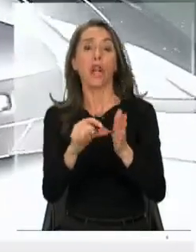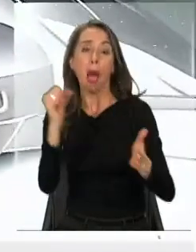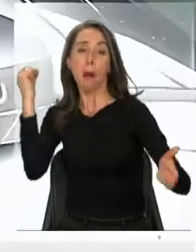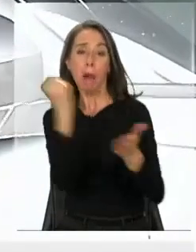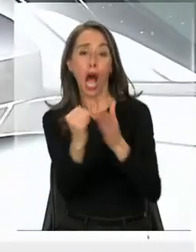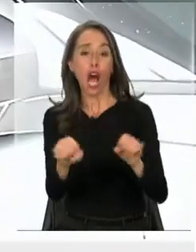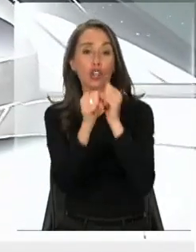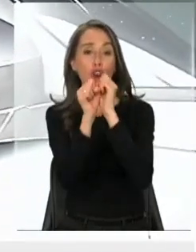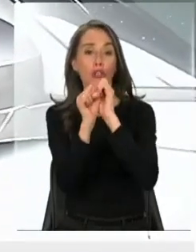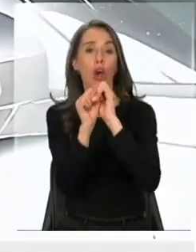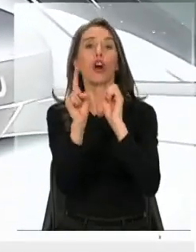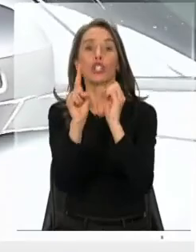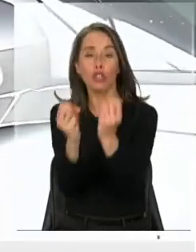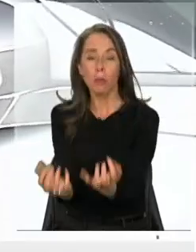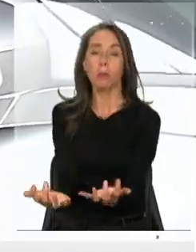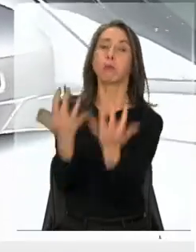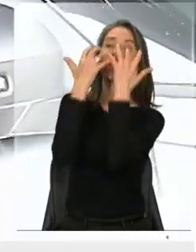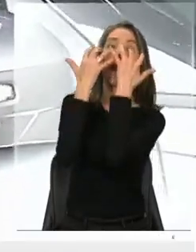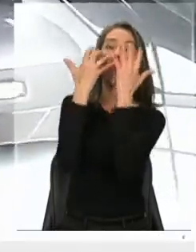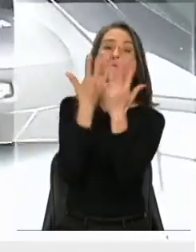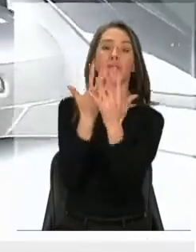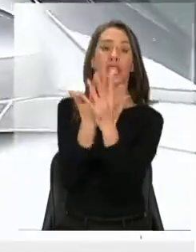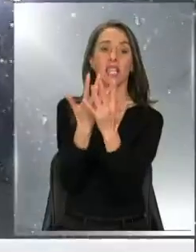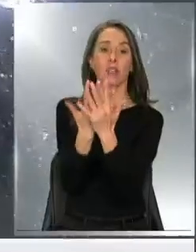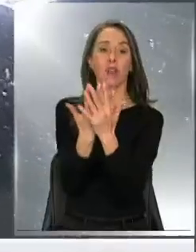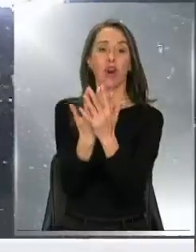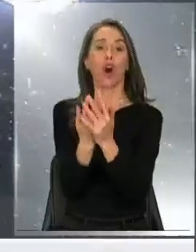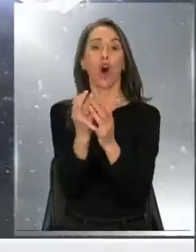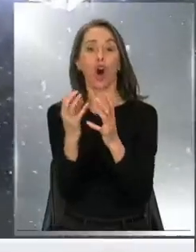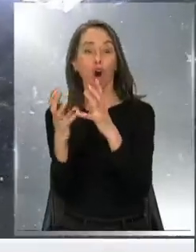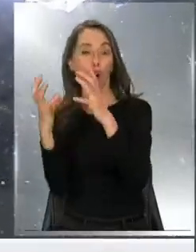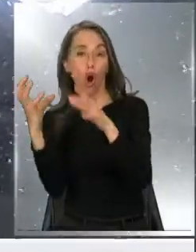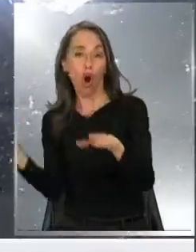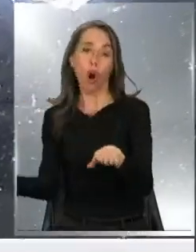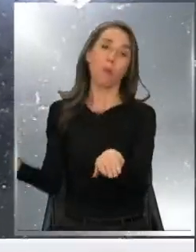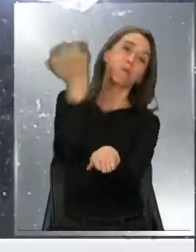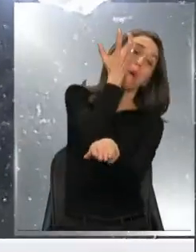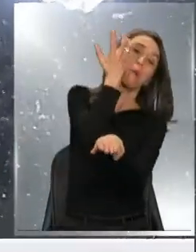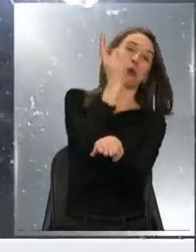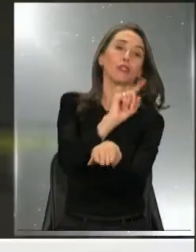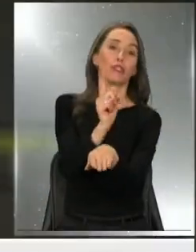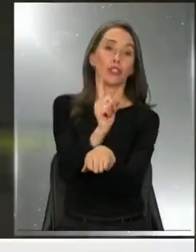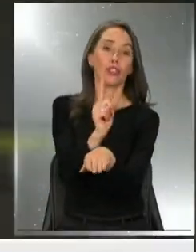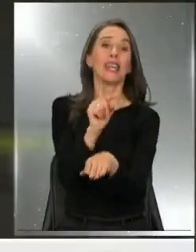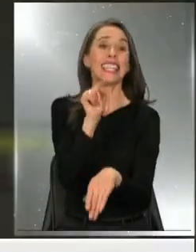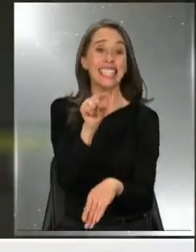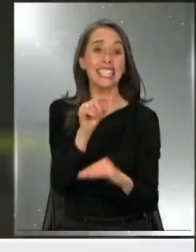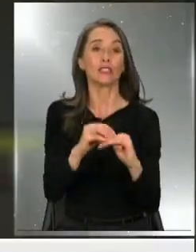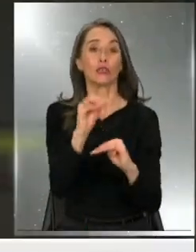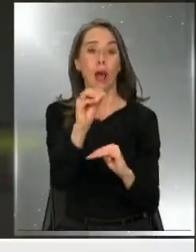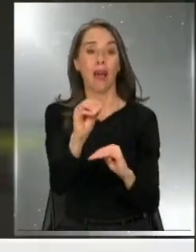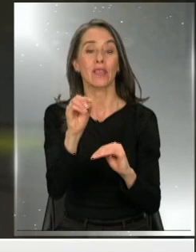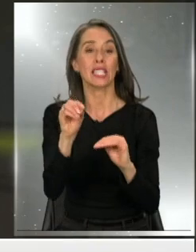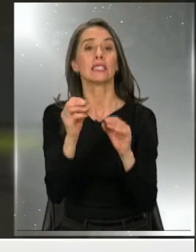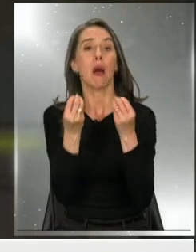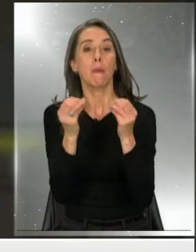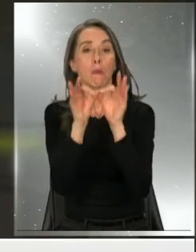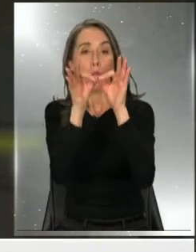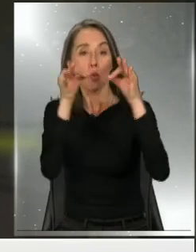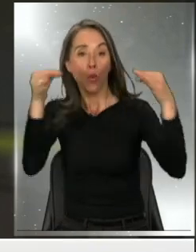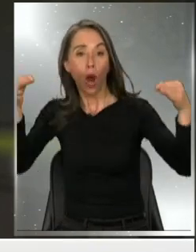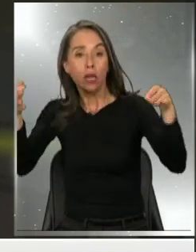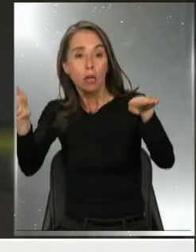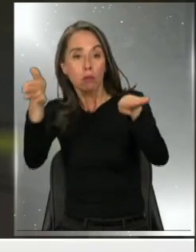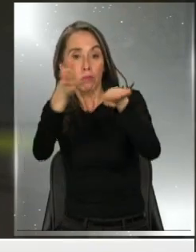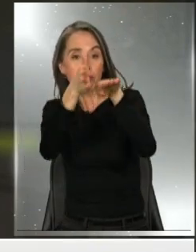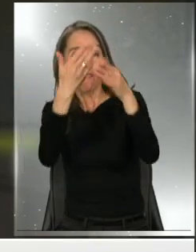efectivamente no te van a saltar vidrio o el elemento contundente no va a pasar hacia el otro lado. Eso es lo que te tiene que garantizar una buena lámina con una